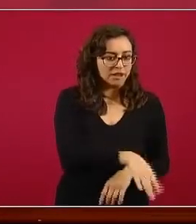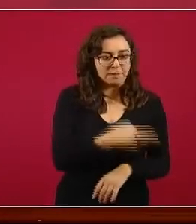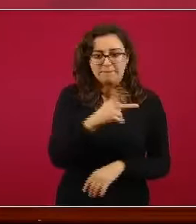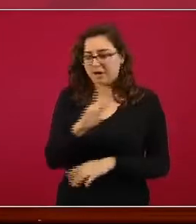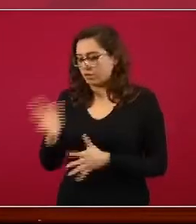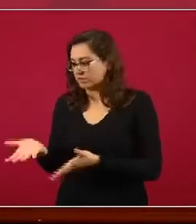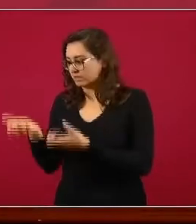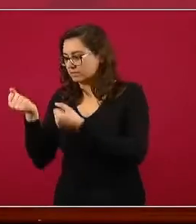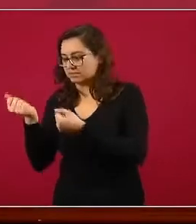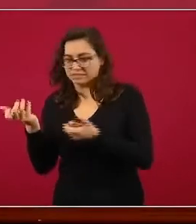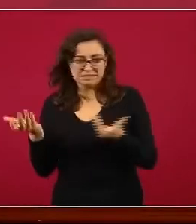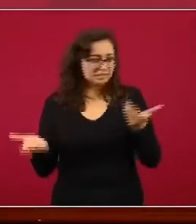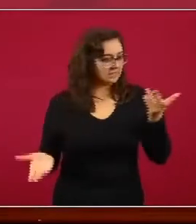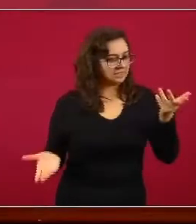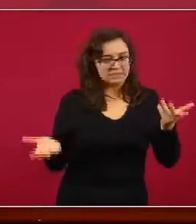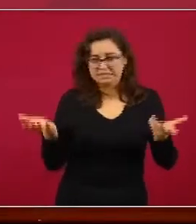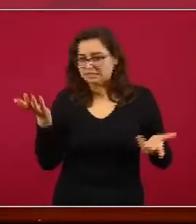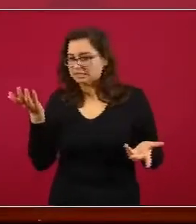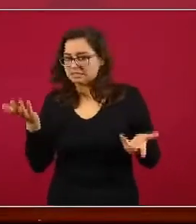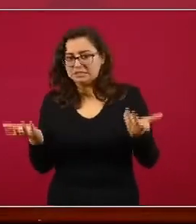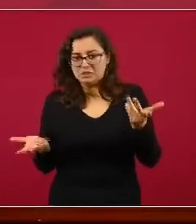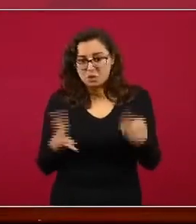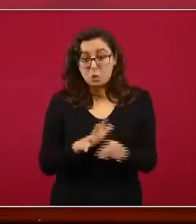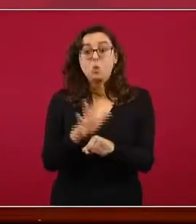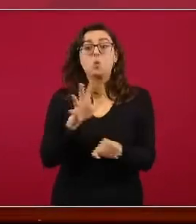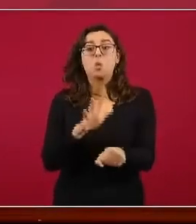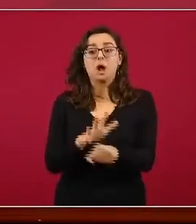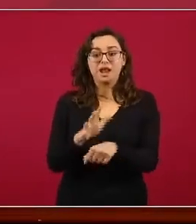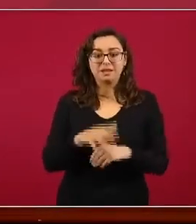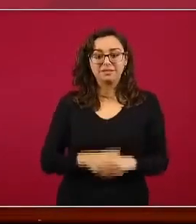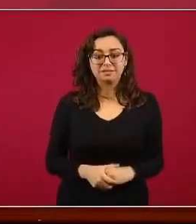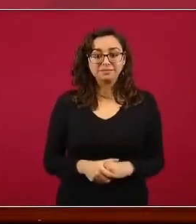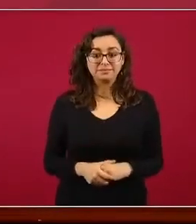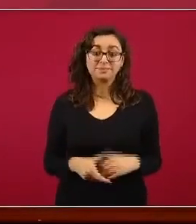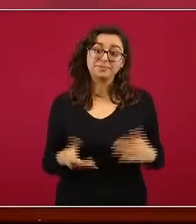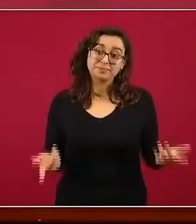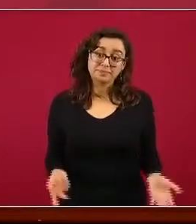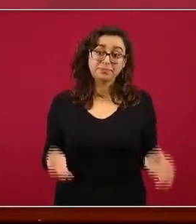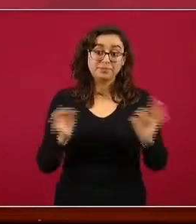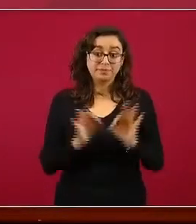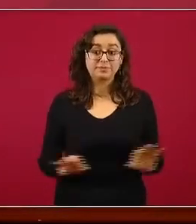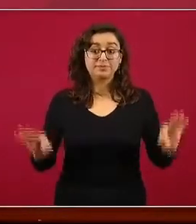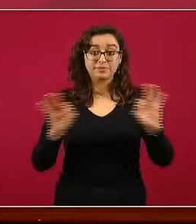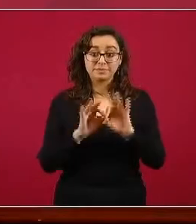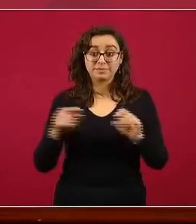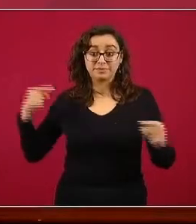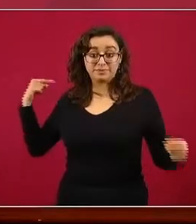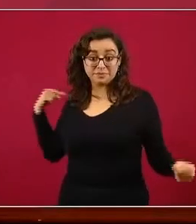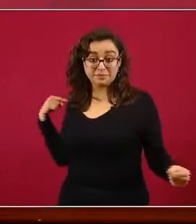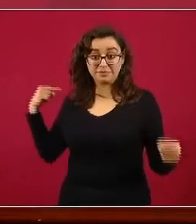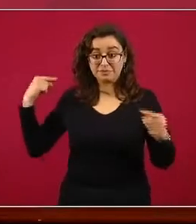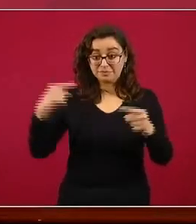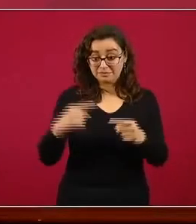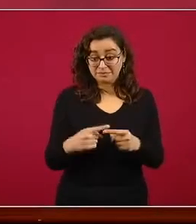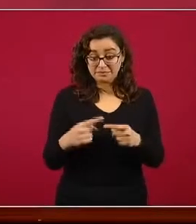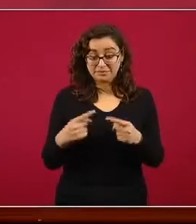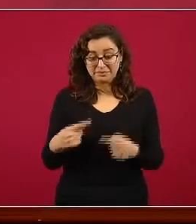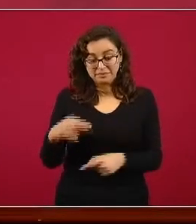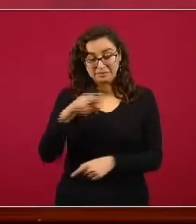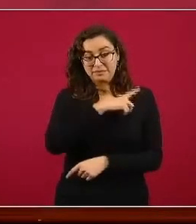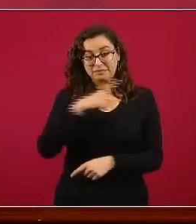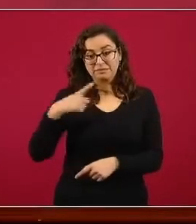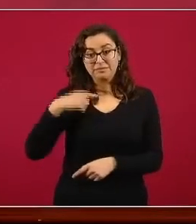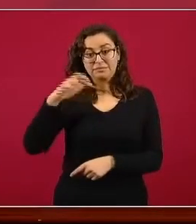no perdamos de vista, como lo hemos venido diciendo desde todos estos meses, que cuando hablamos de economía, no nos